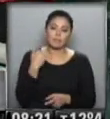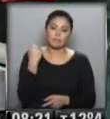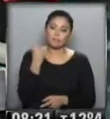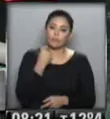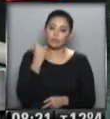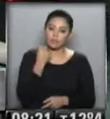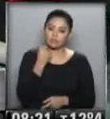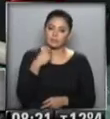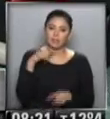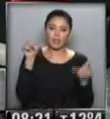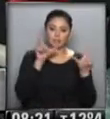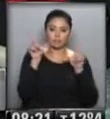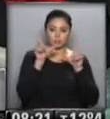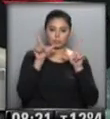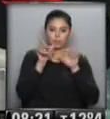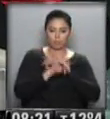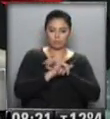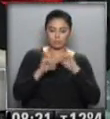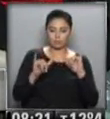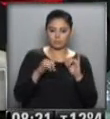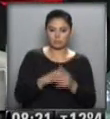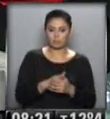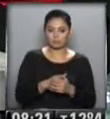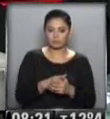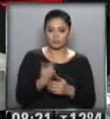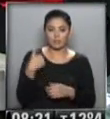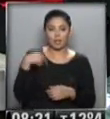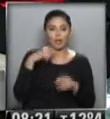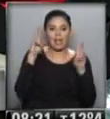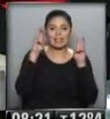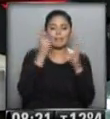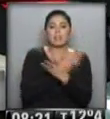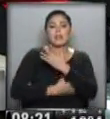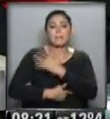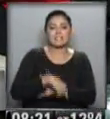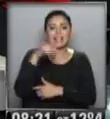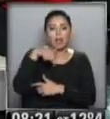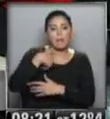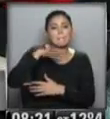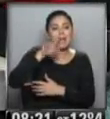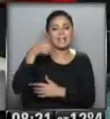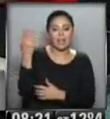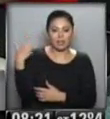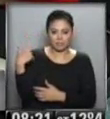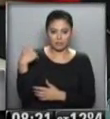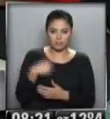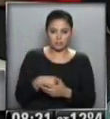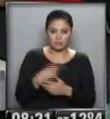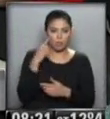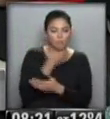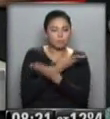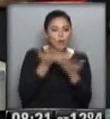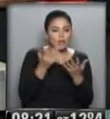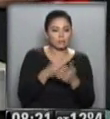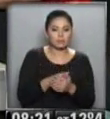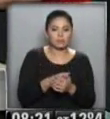desde los medios en donde claramente la temática está más presente ahora que tiempos atrás e